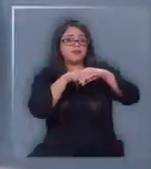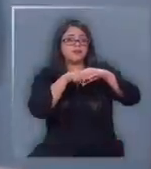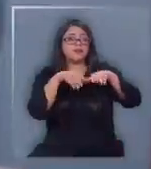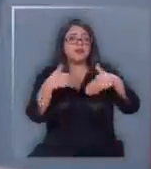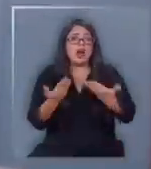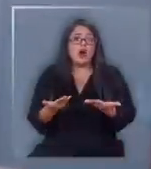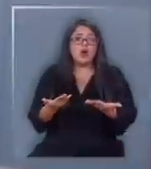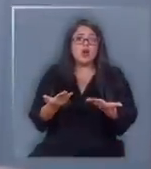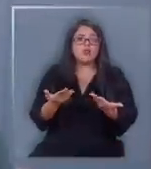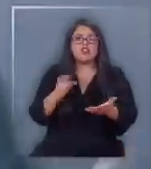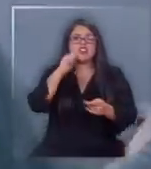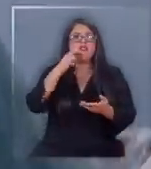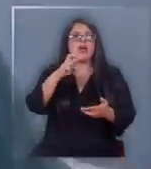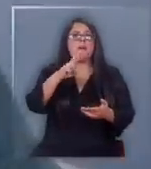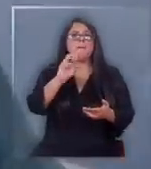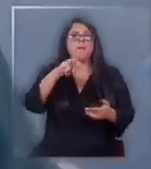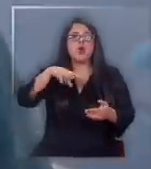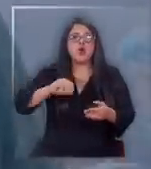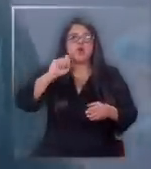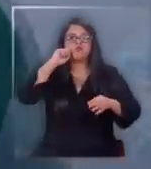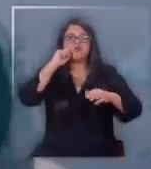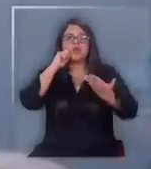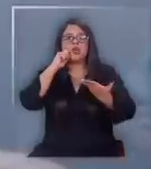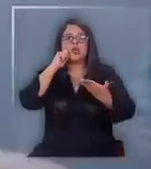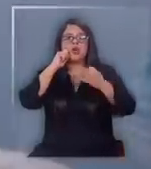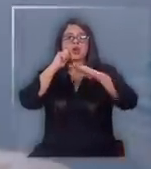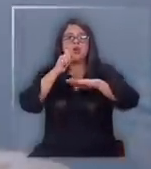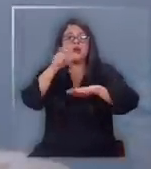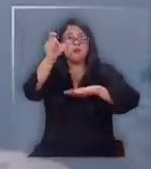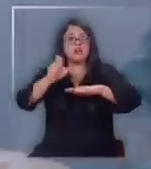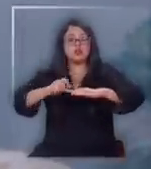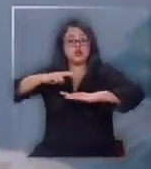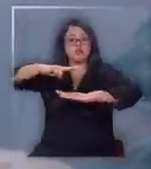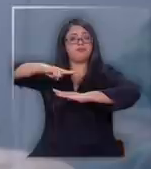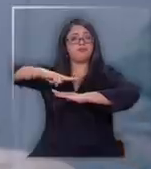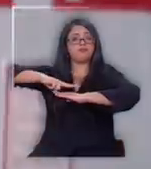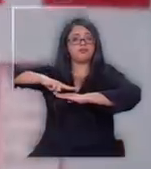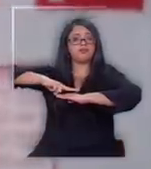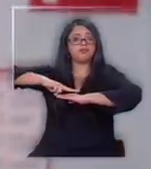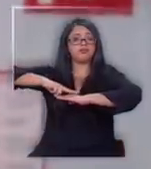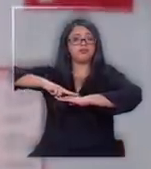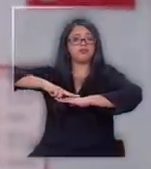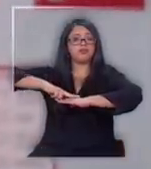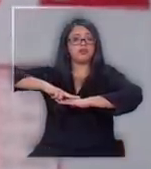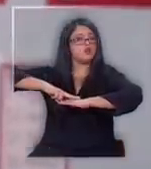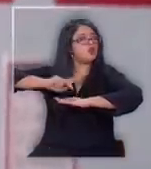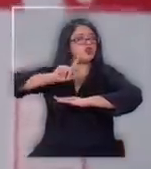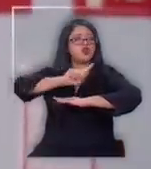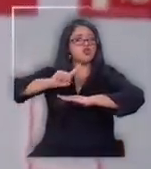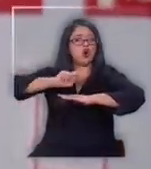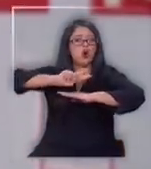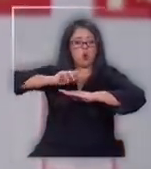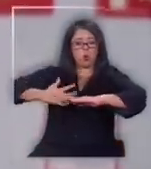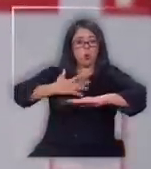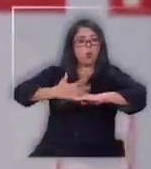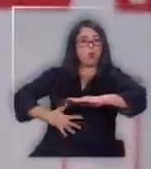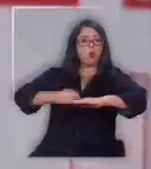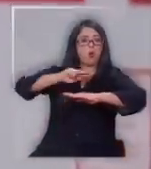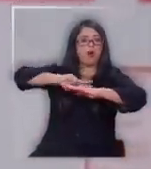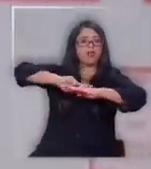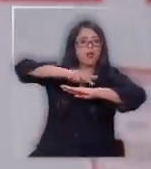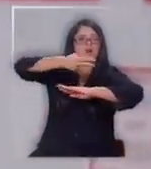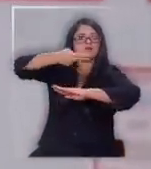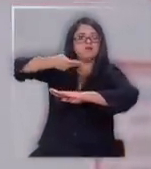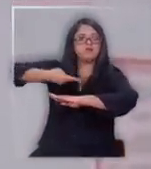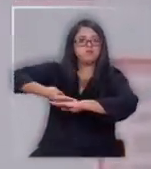en posición prono, es decir, en buen castellano, en buen chileno, de barriga, de guatita. Eso